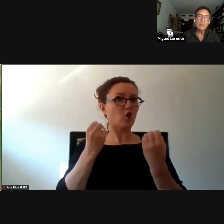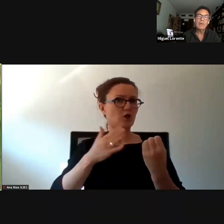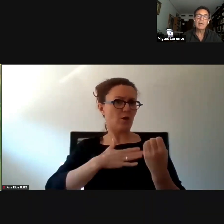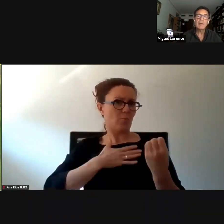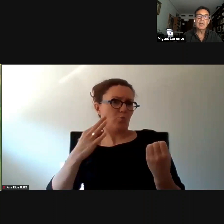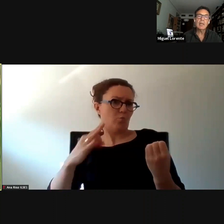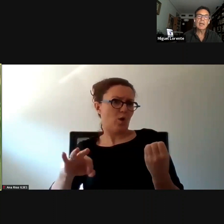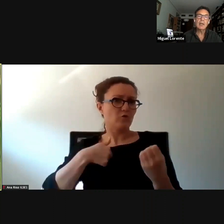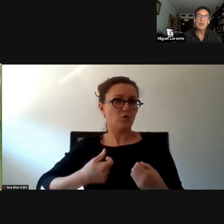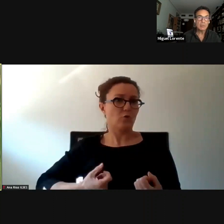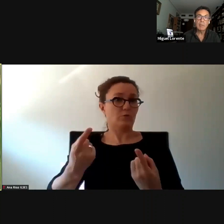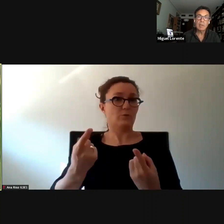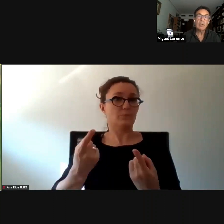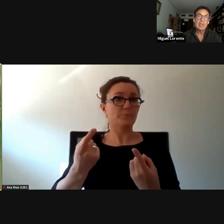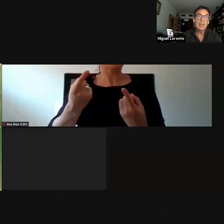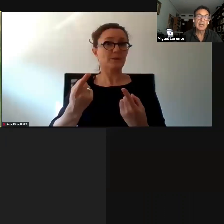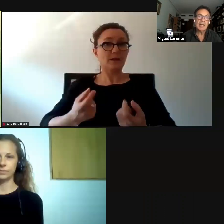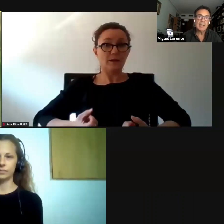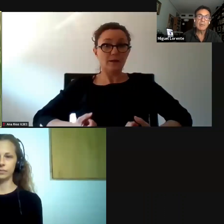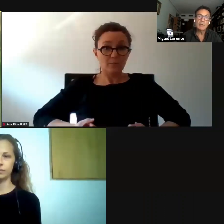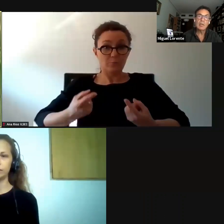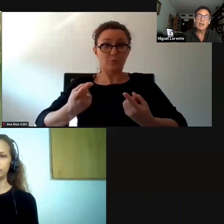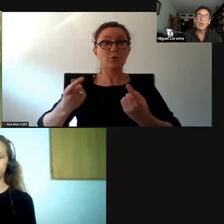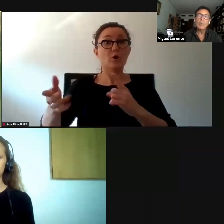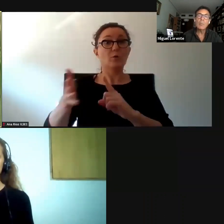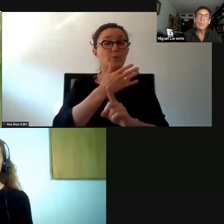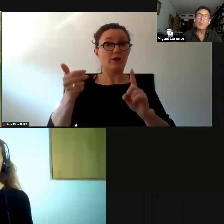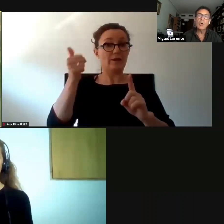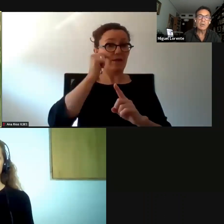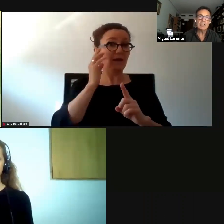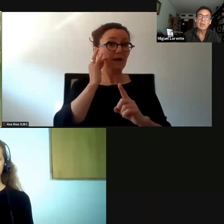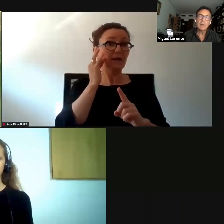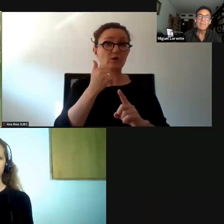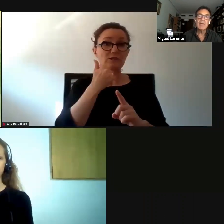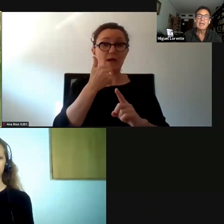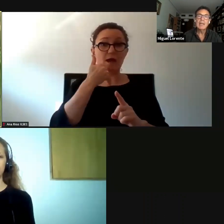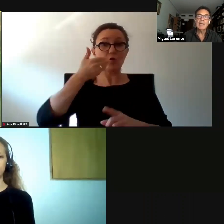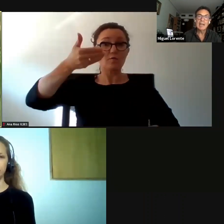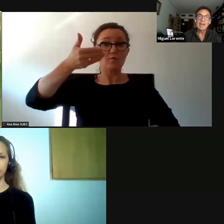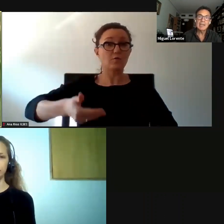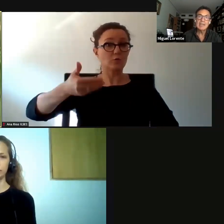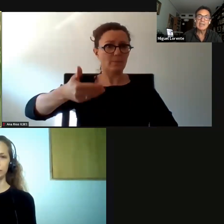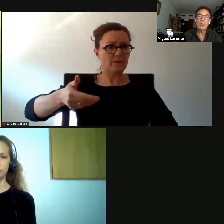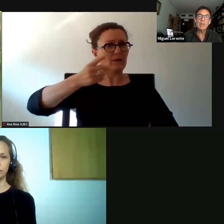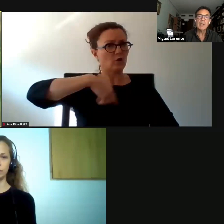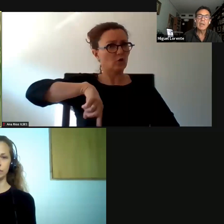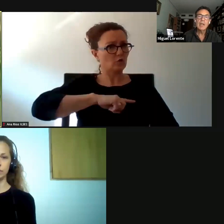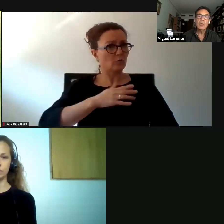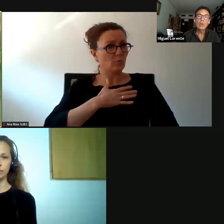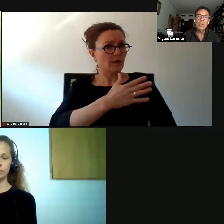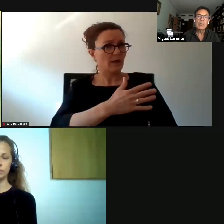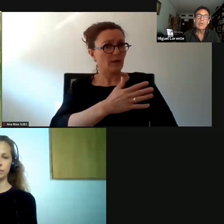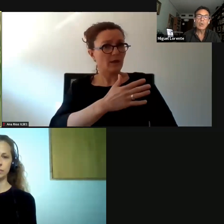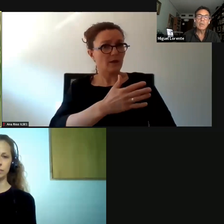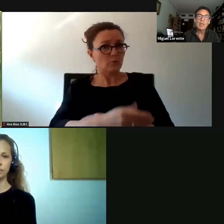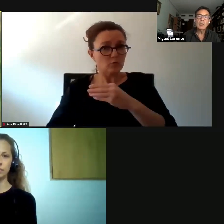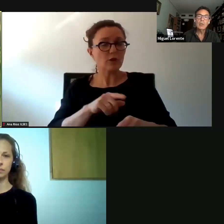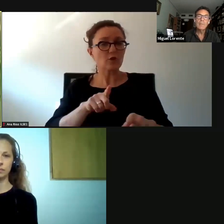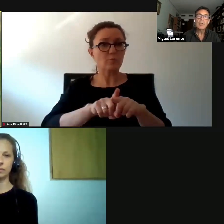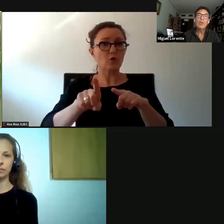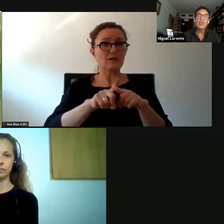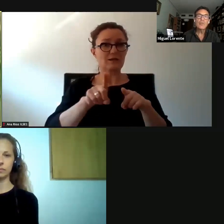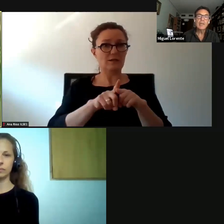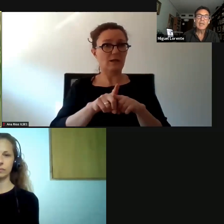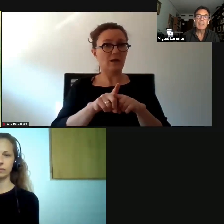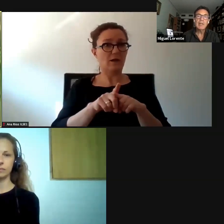Luego, el coste económico de la violencia de género, que es un elemento esencial que debemos de utilizarlo como crítica en una situación de crisis económica, no es